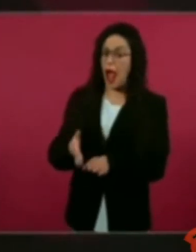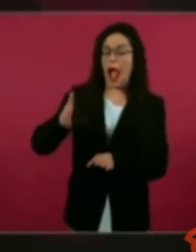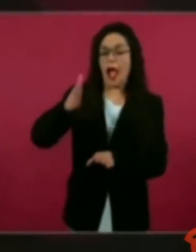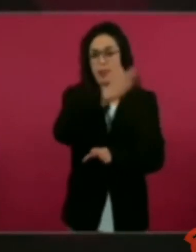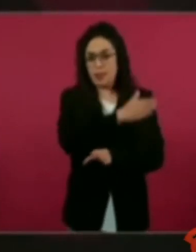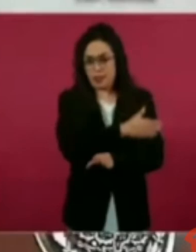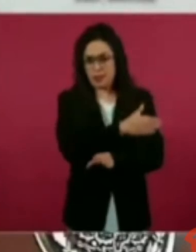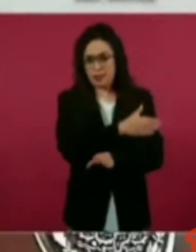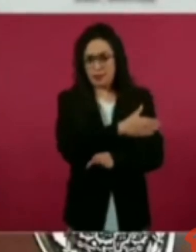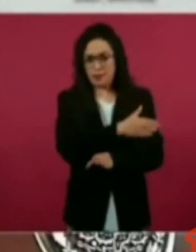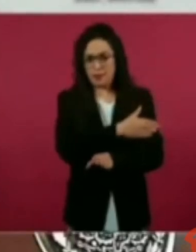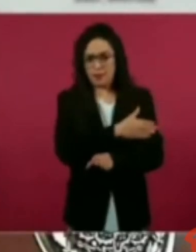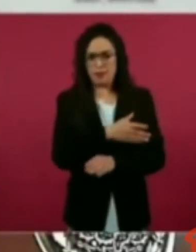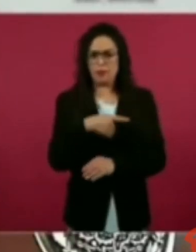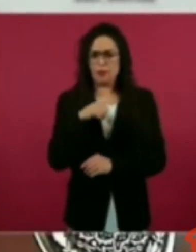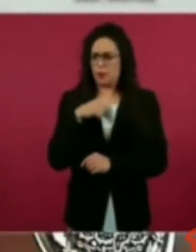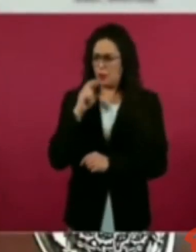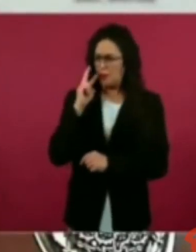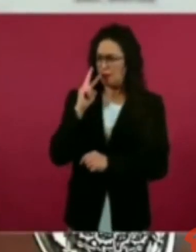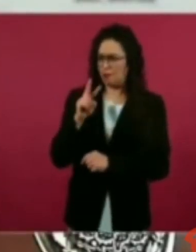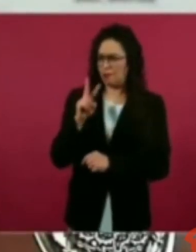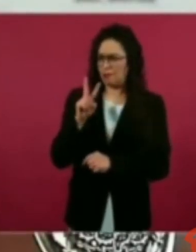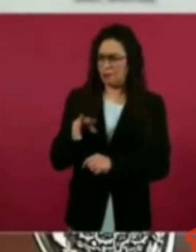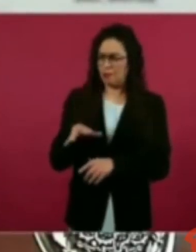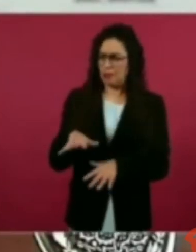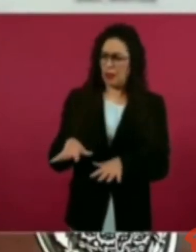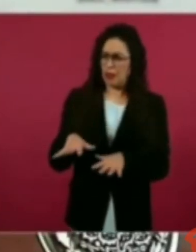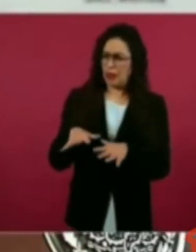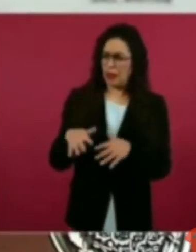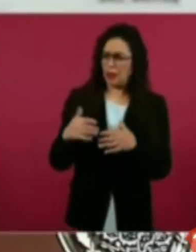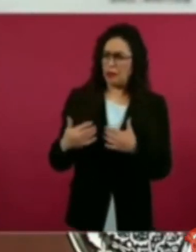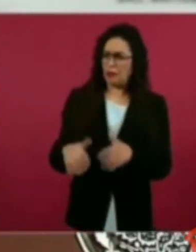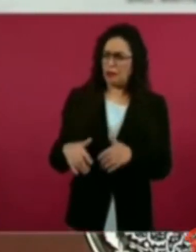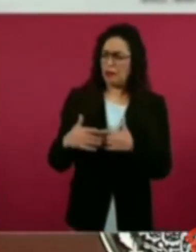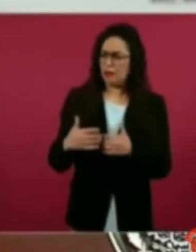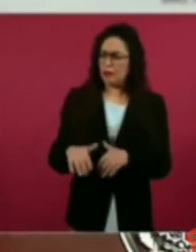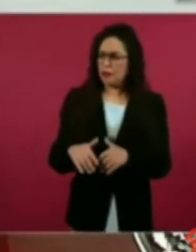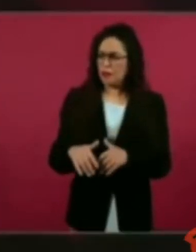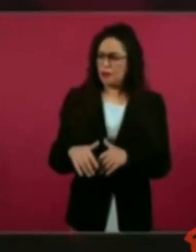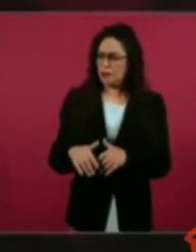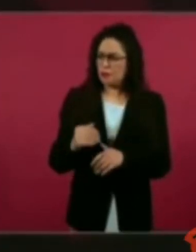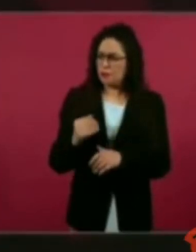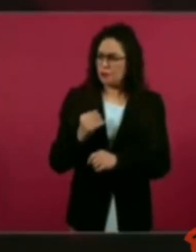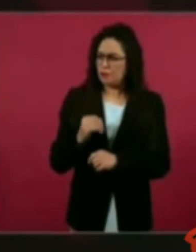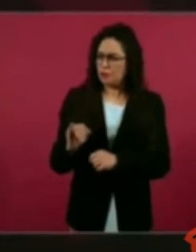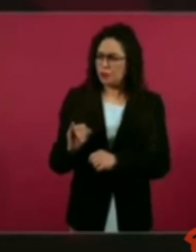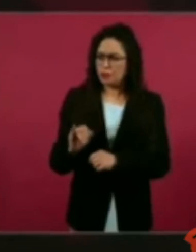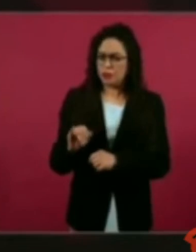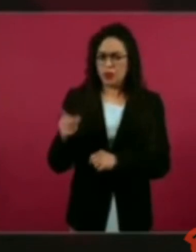Pero lo que más me llamó la atención es que le dice, bueno, ¿y qué haces aquí?